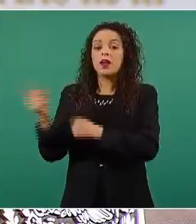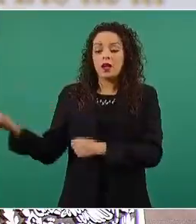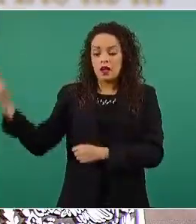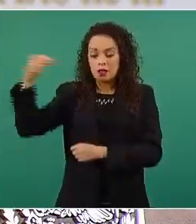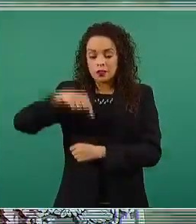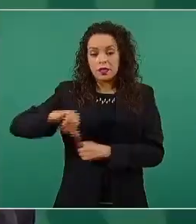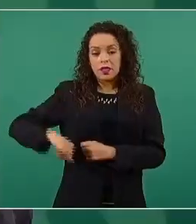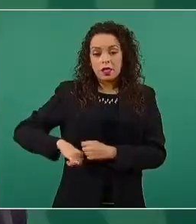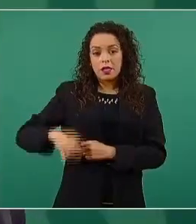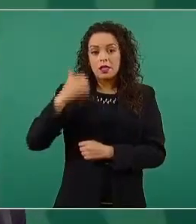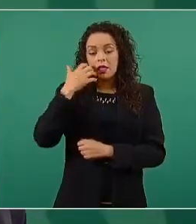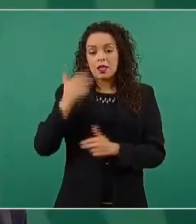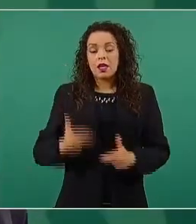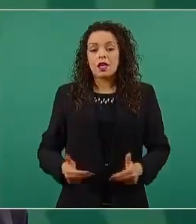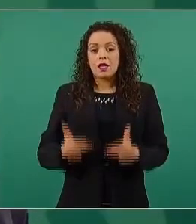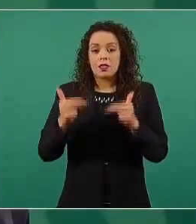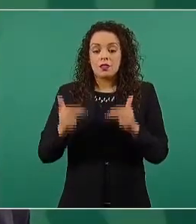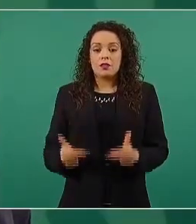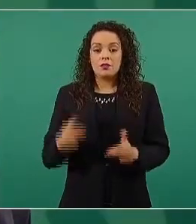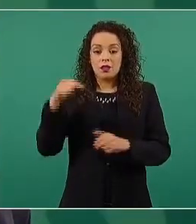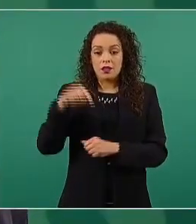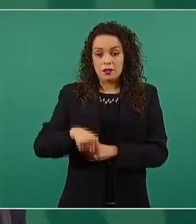por el mercado